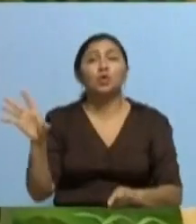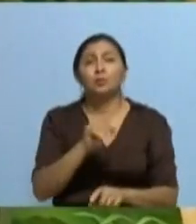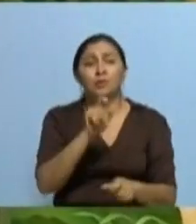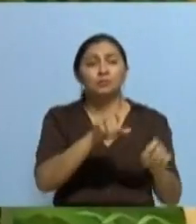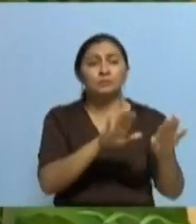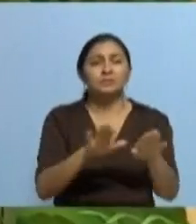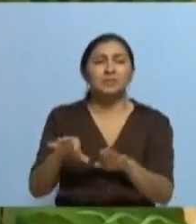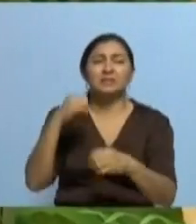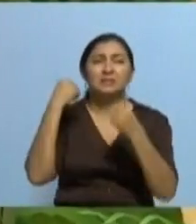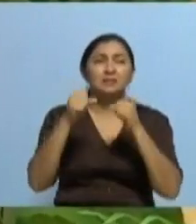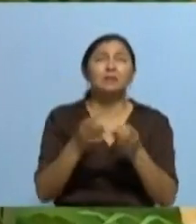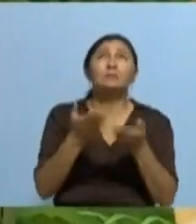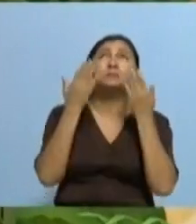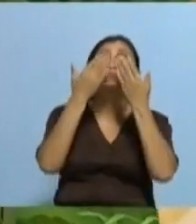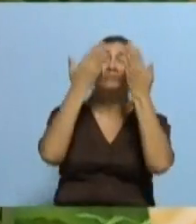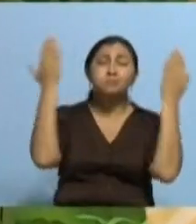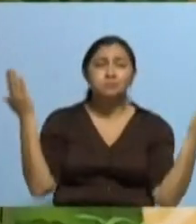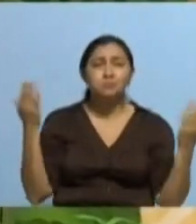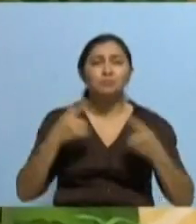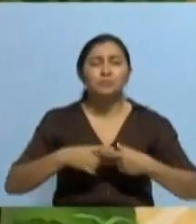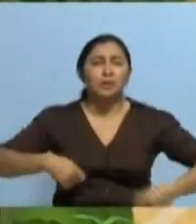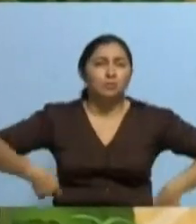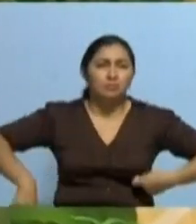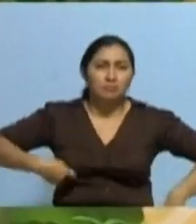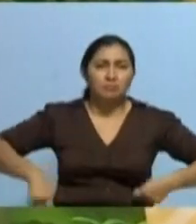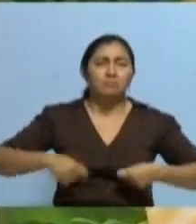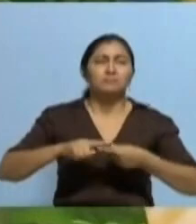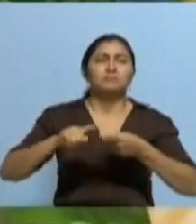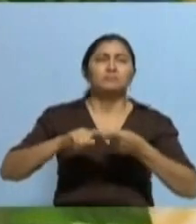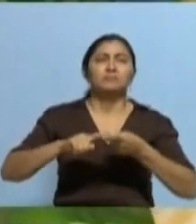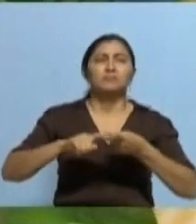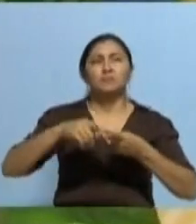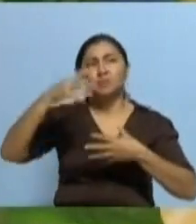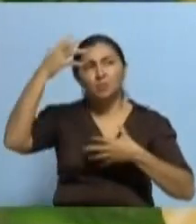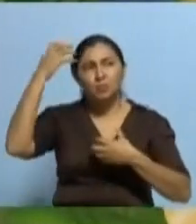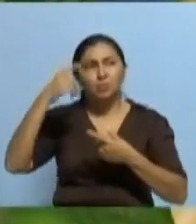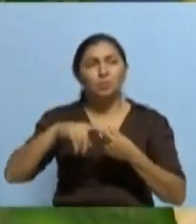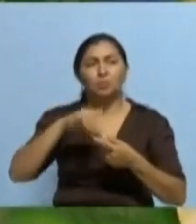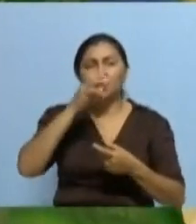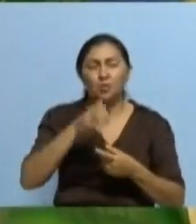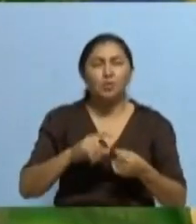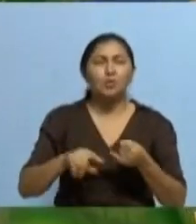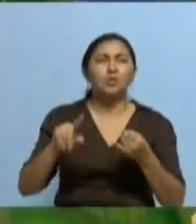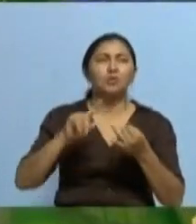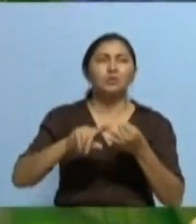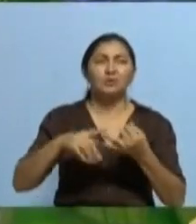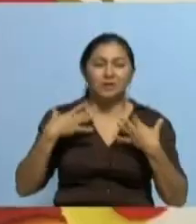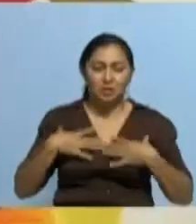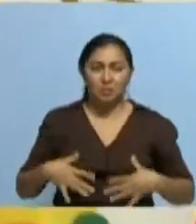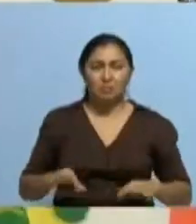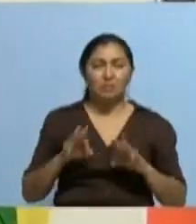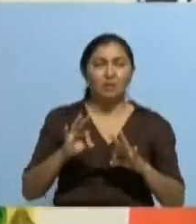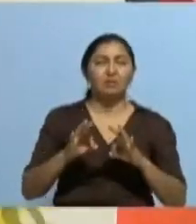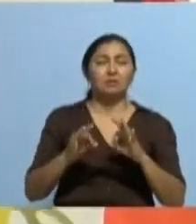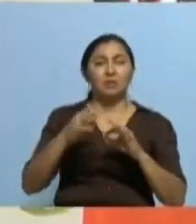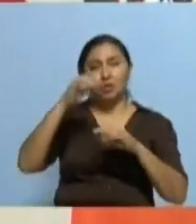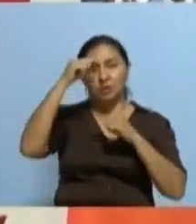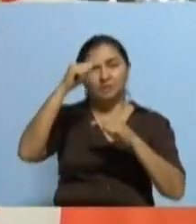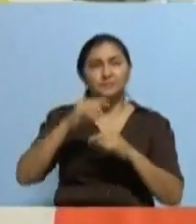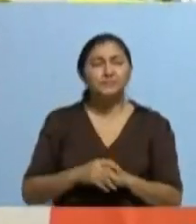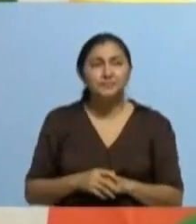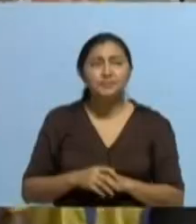están allá arriba, la cumbiambera, el monocuco, los monocucos, todos, tú ves, tienen ropas originales. Las viviendas